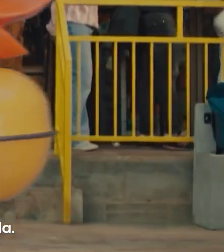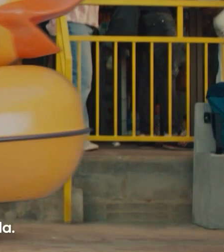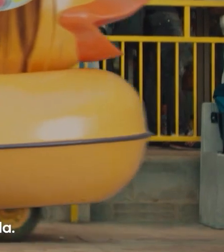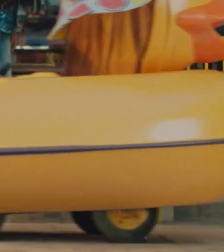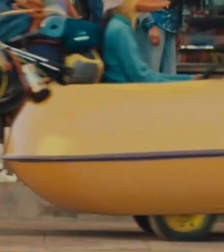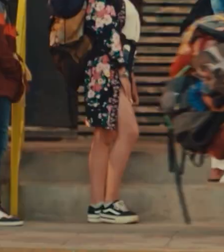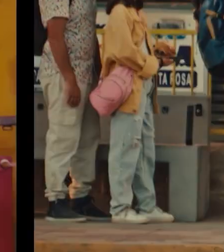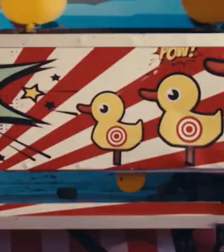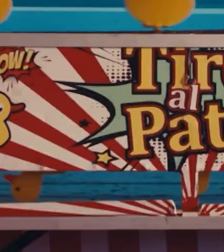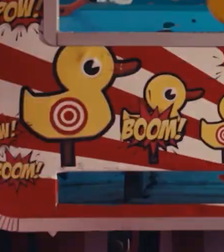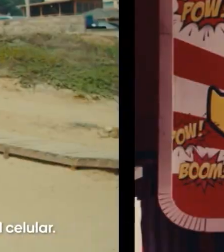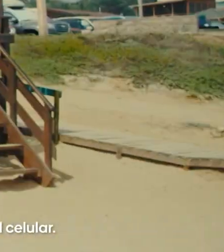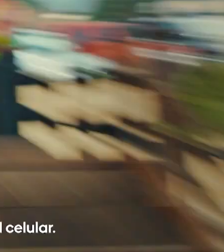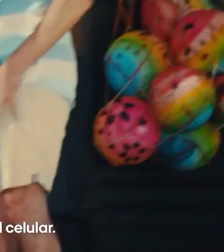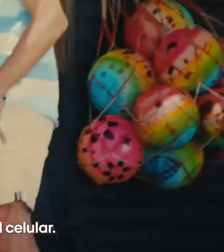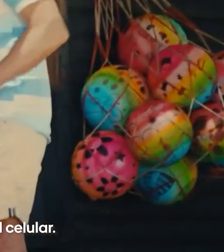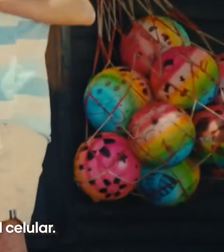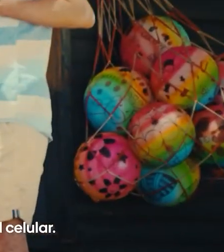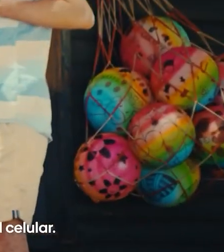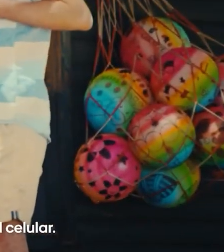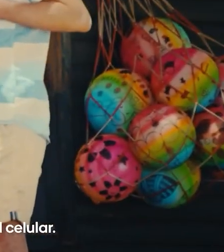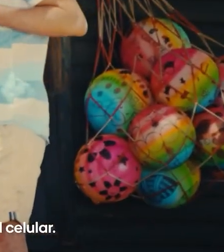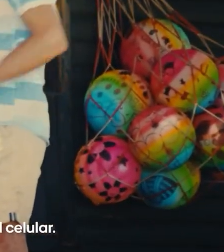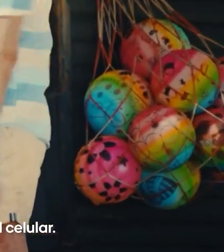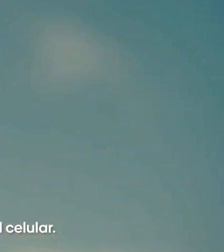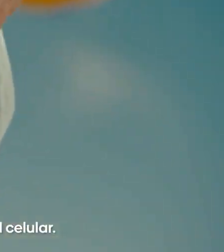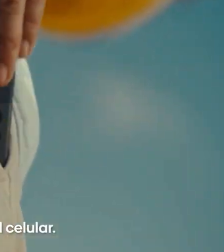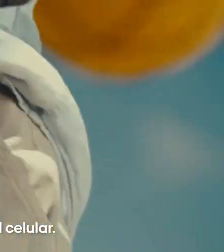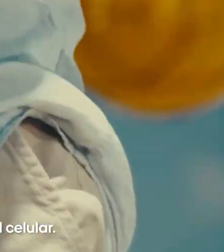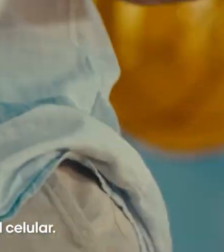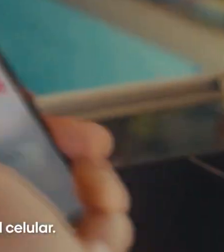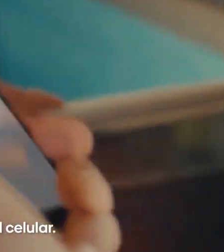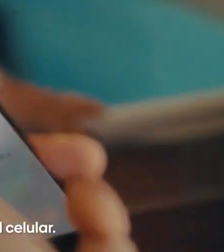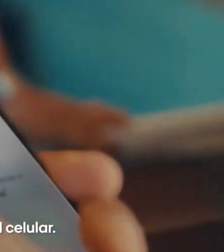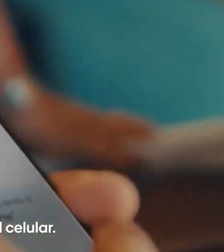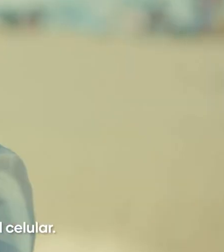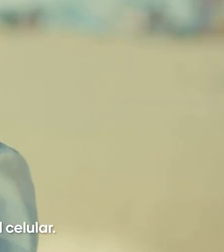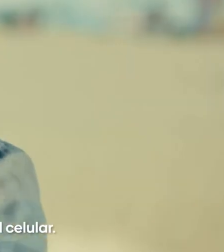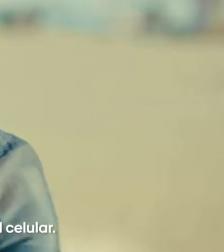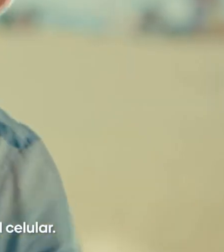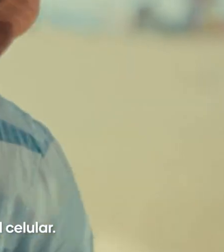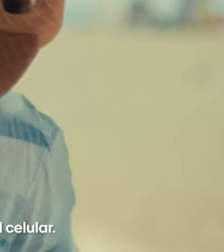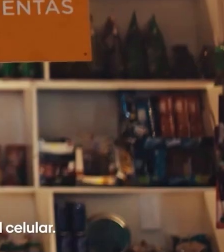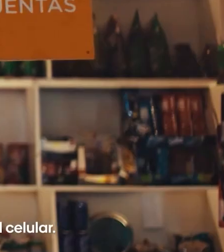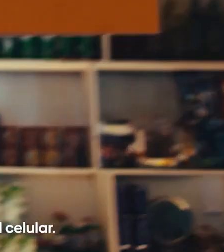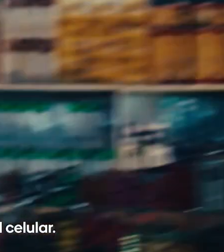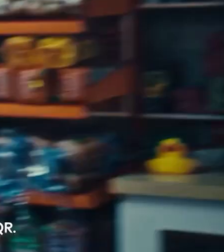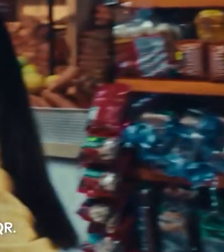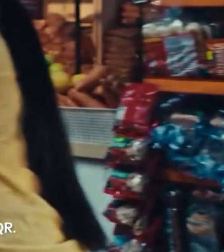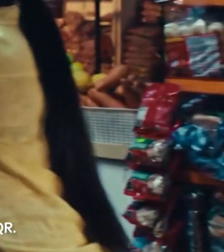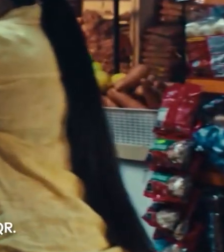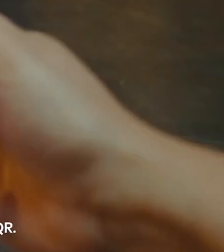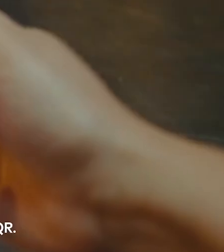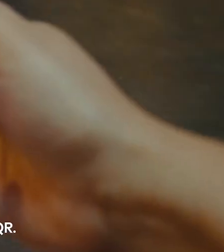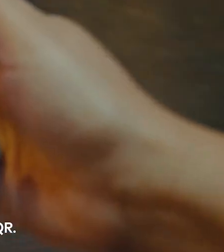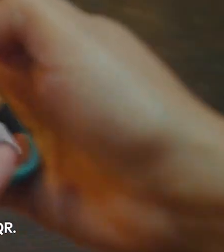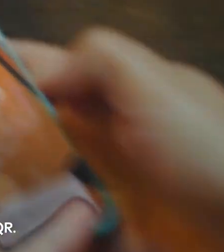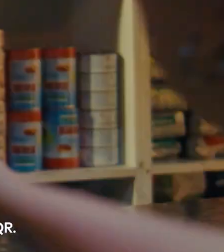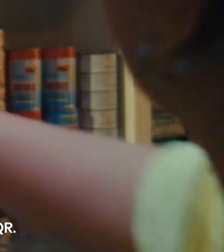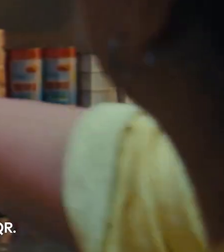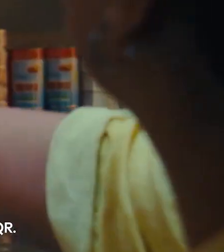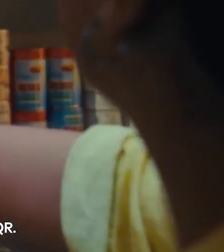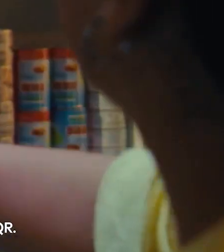fila. No te preocupes de la billetera y paga con BPI sin tarjeta física desde el celular. Si necesitas